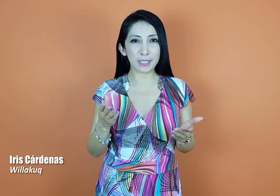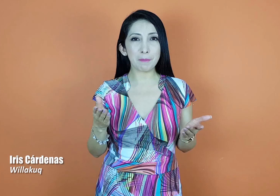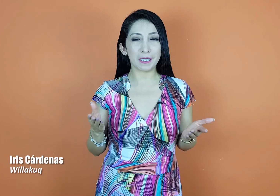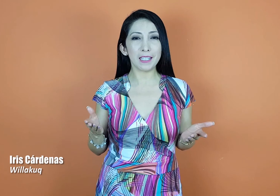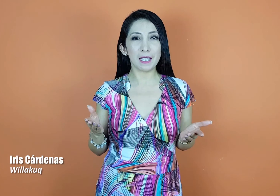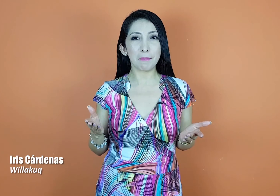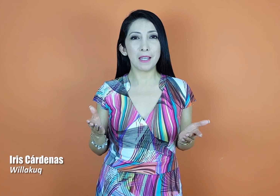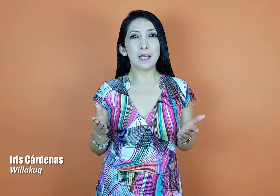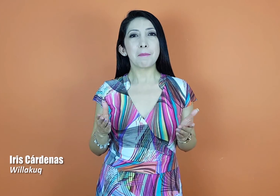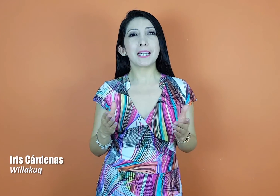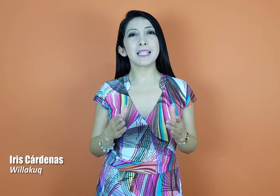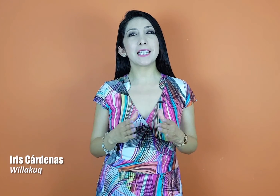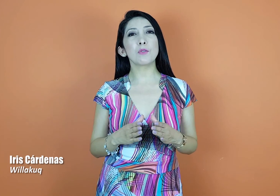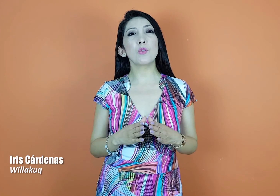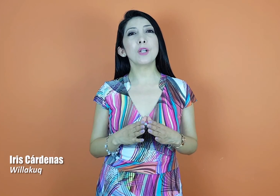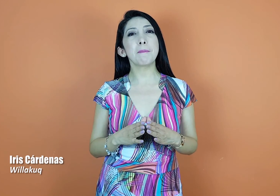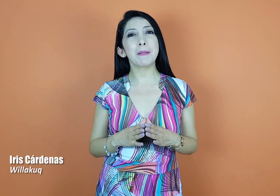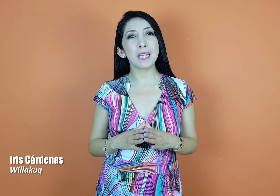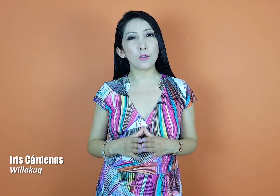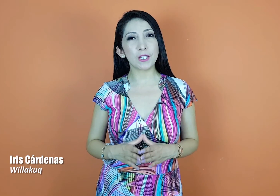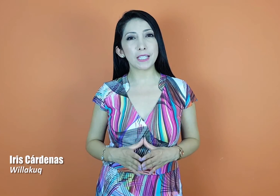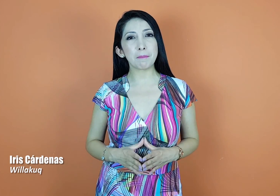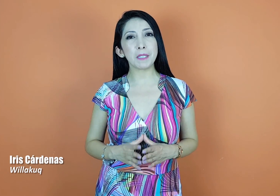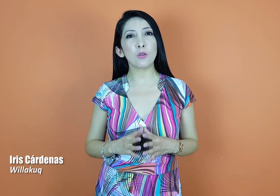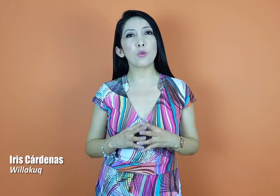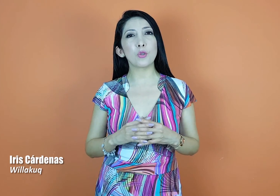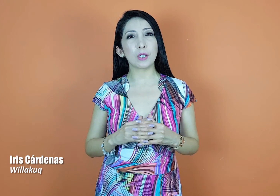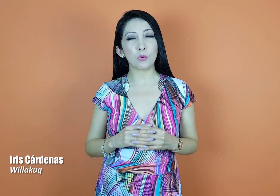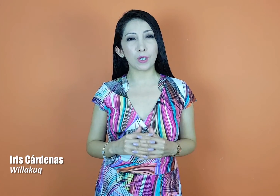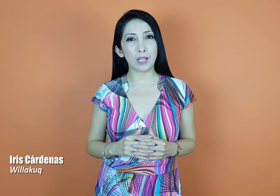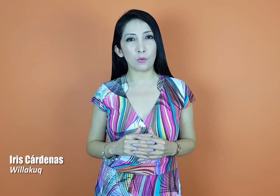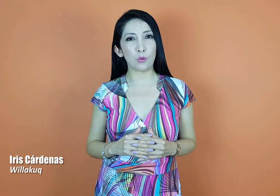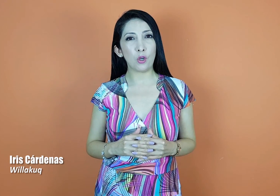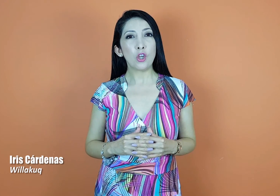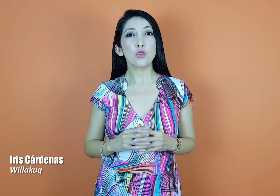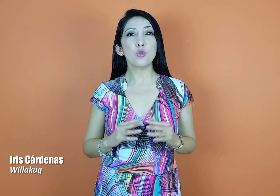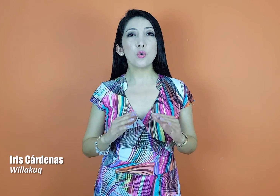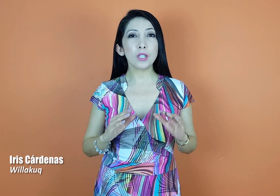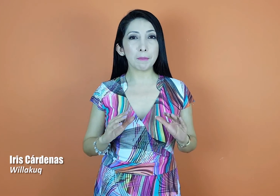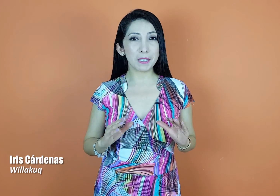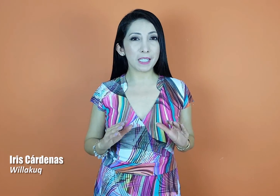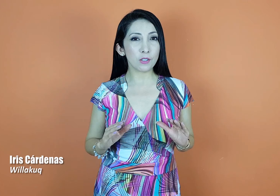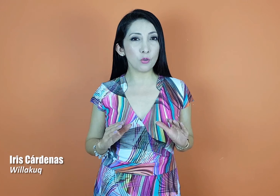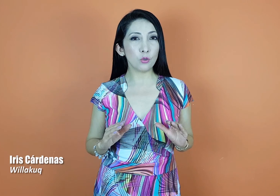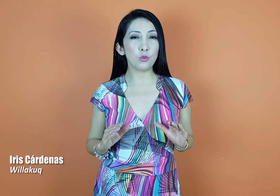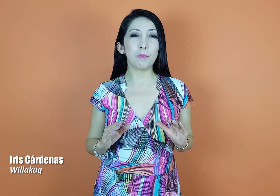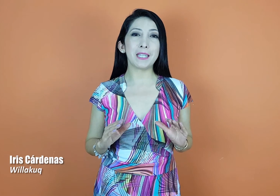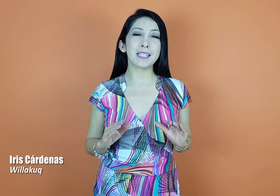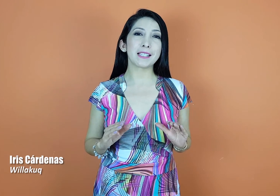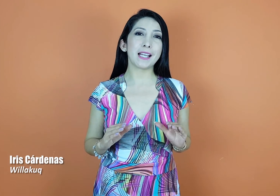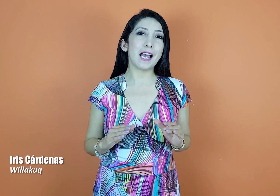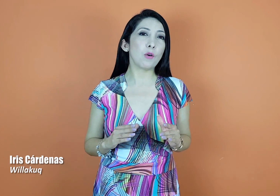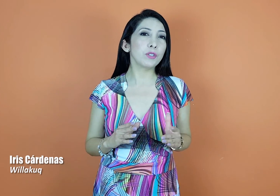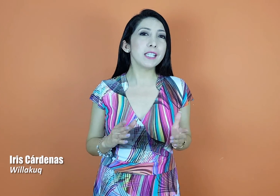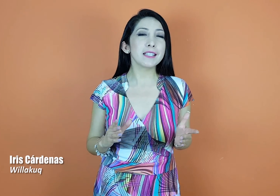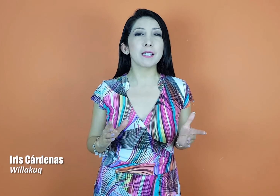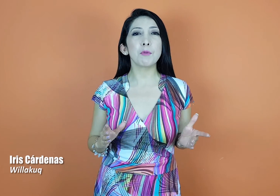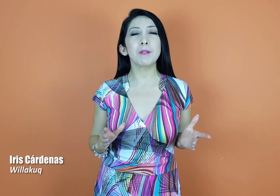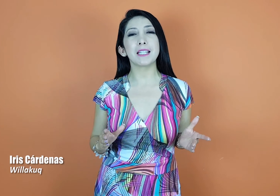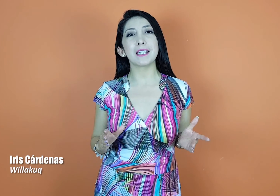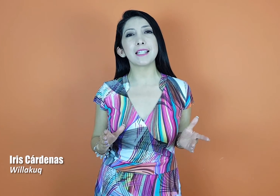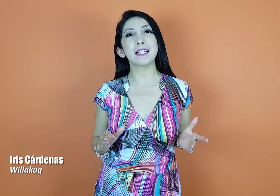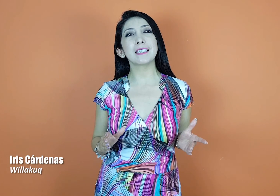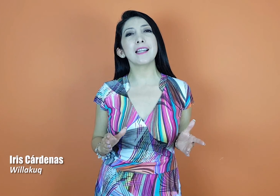punchawniyuq diciembre killam magistradokuna pleno nisqapi huñunakunqaku. Chunka pichqayuq yupaychasqa